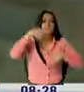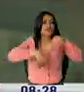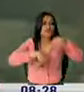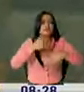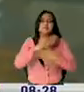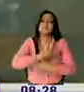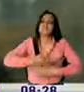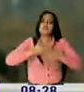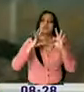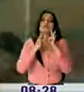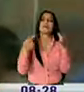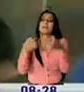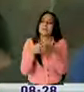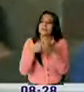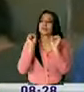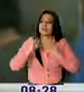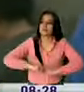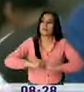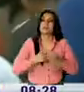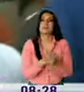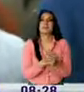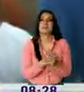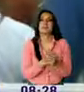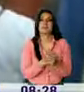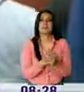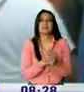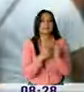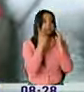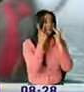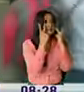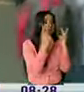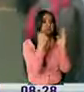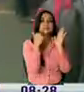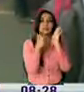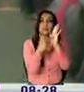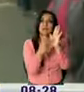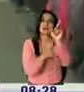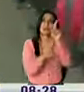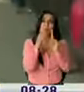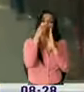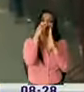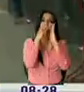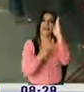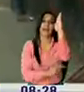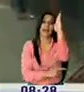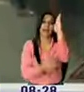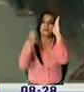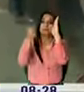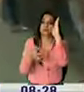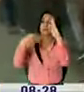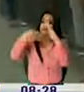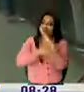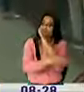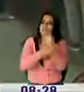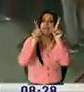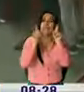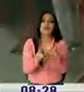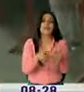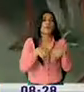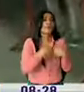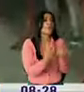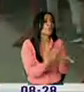todo. Vemos incluso, por ejemplo, en imágenes que también hay reglas que deben cumplir los usuarios de los balnearios,